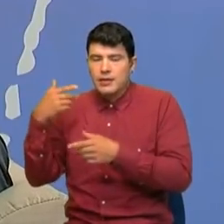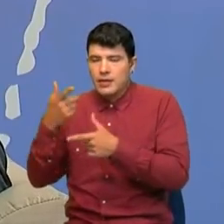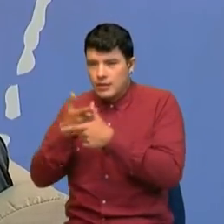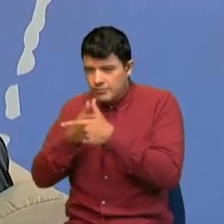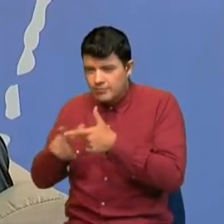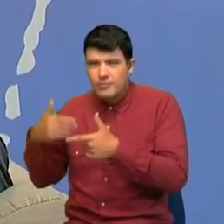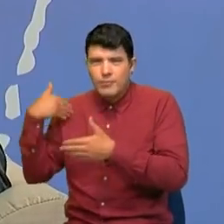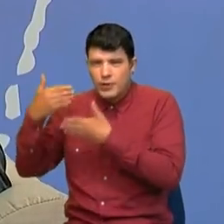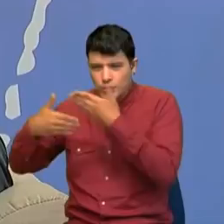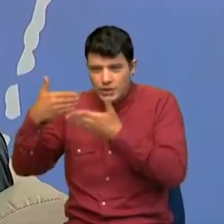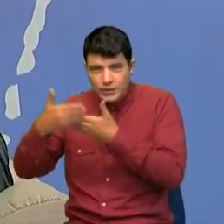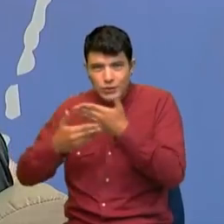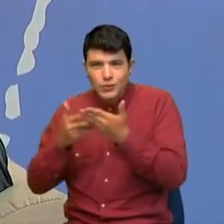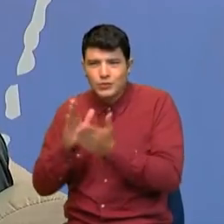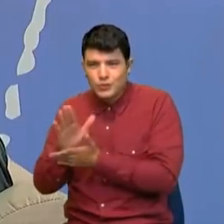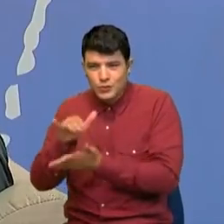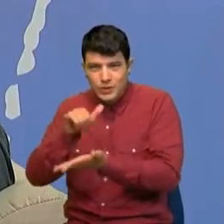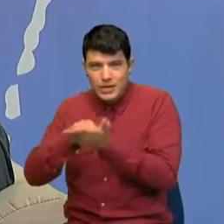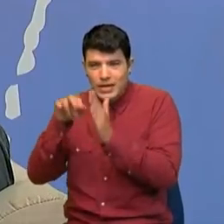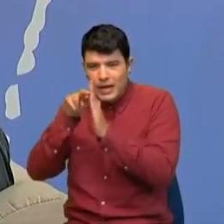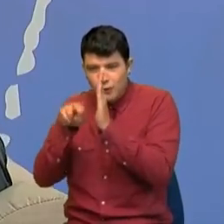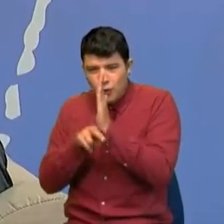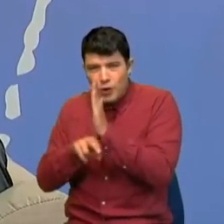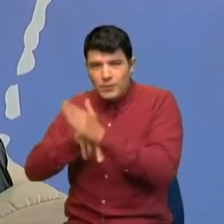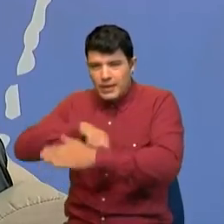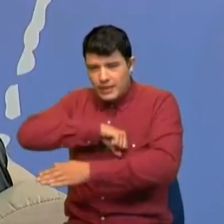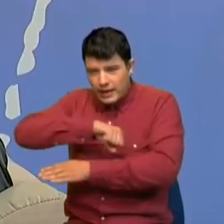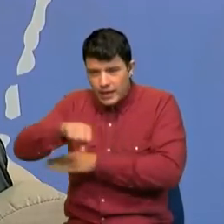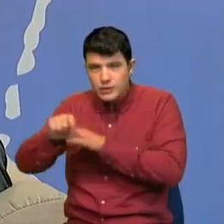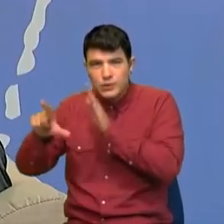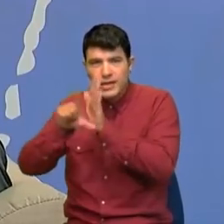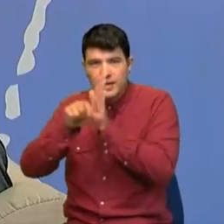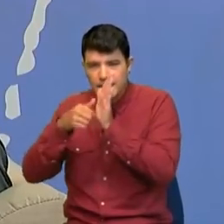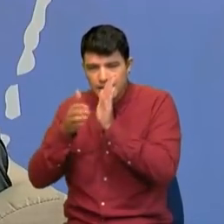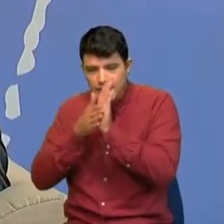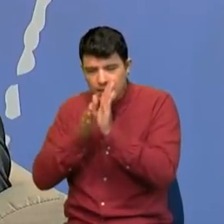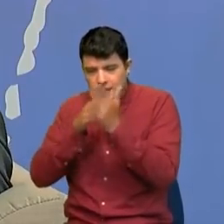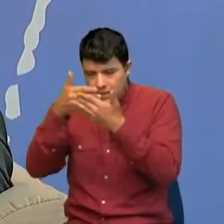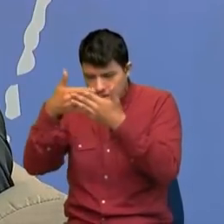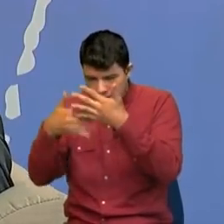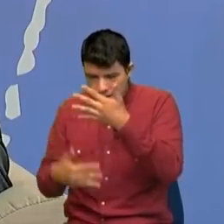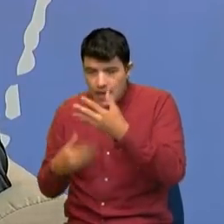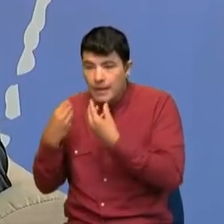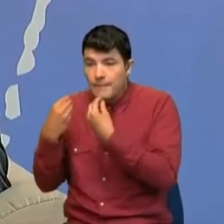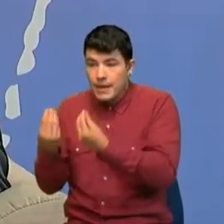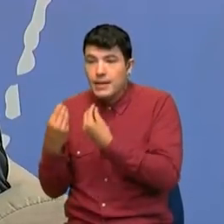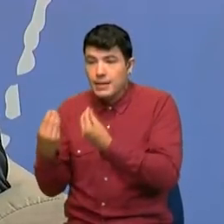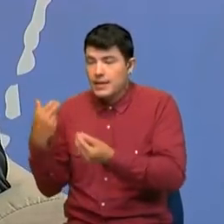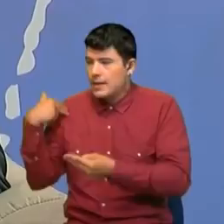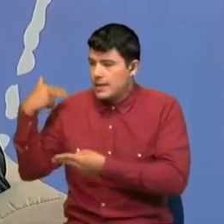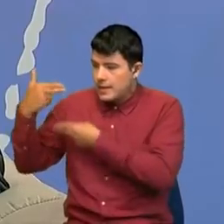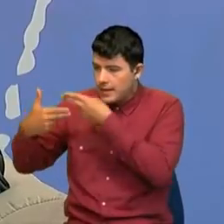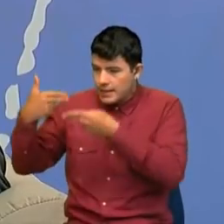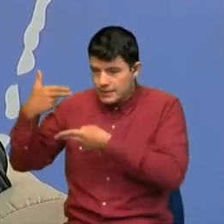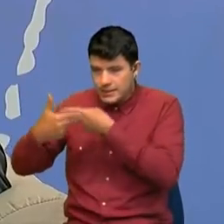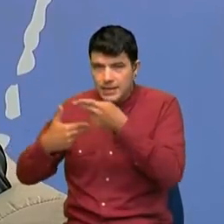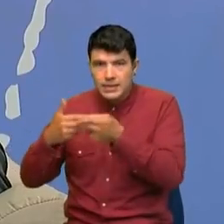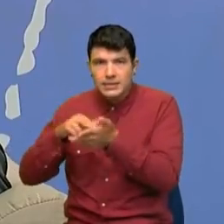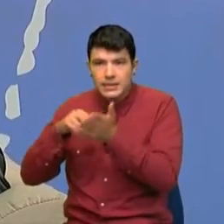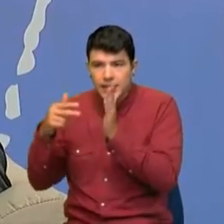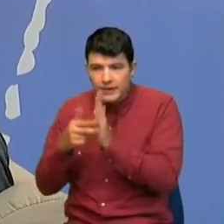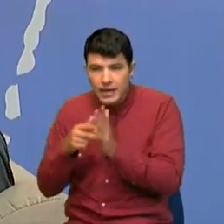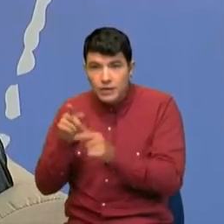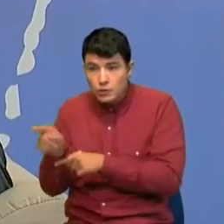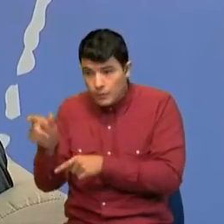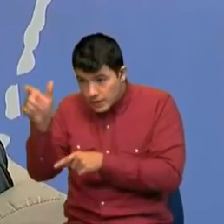ha establecido el legislador, que ha establecido el derecho, que ha establecido la ley, para que la herencia como tal, que es el conjunto de